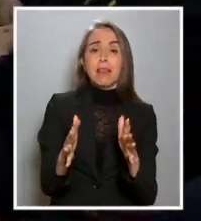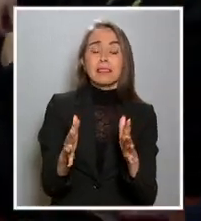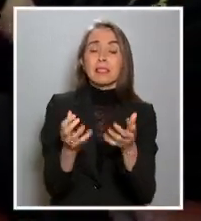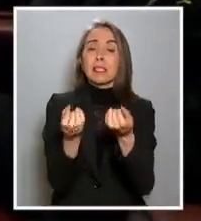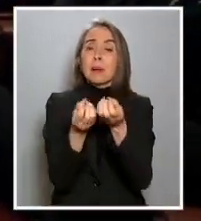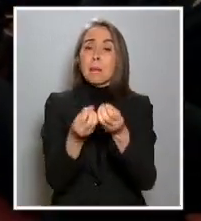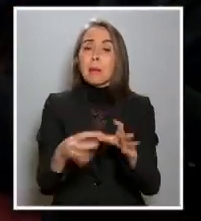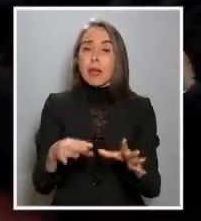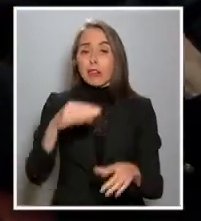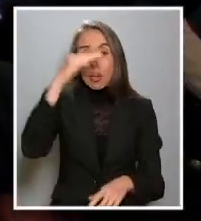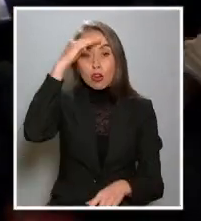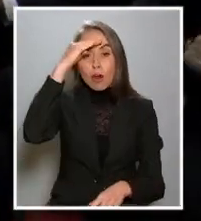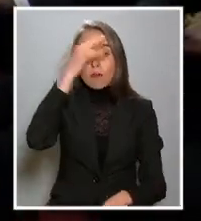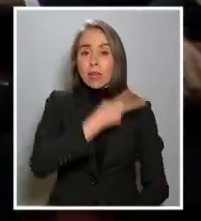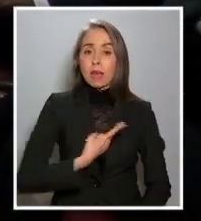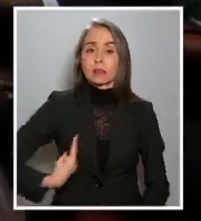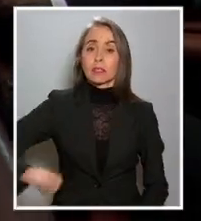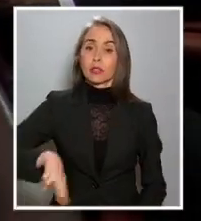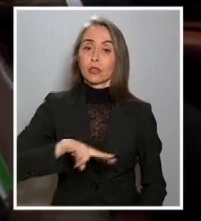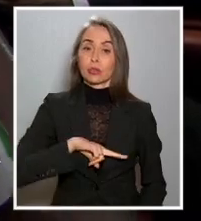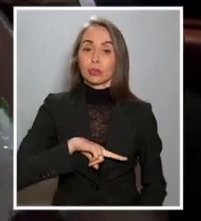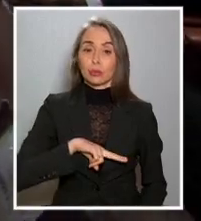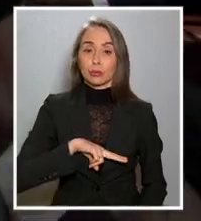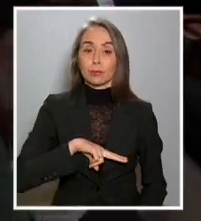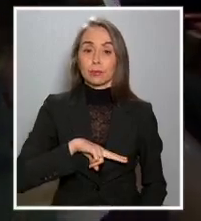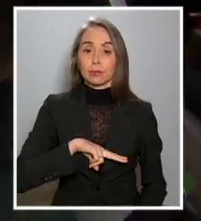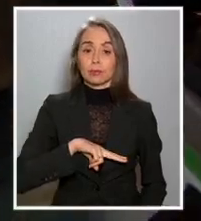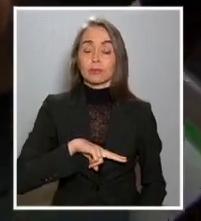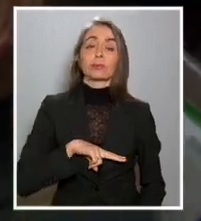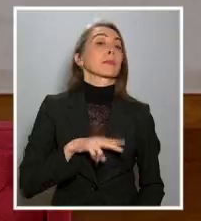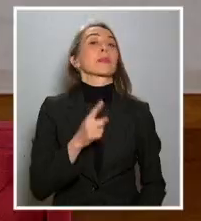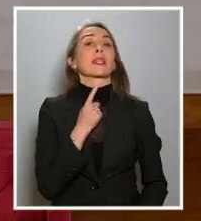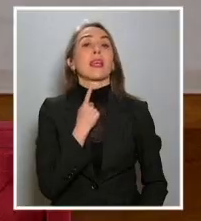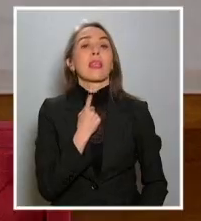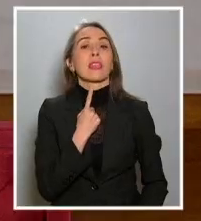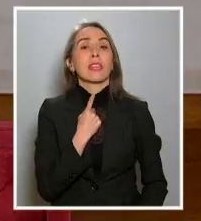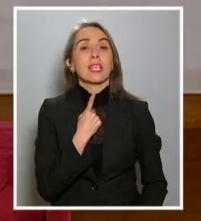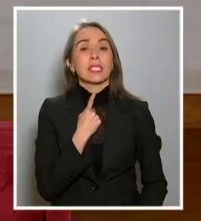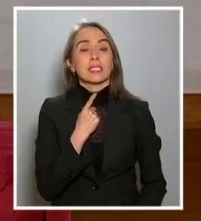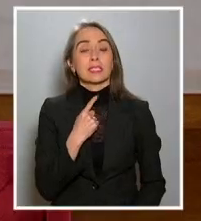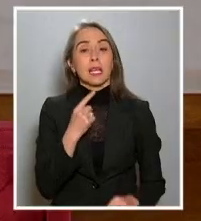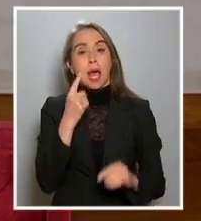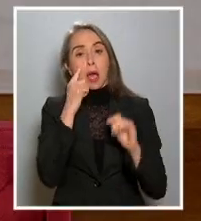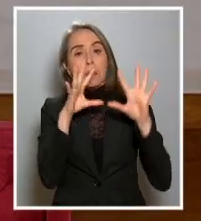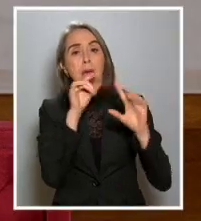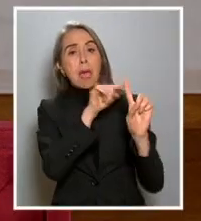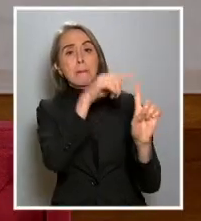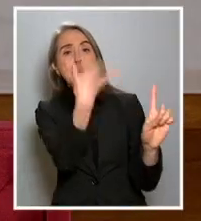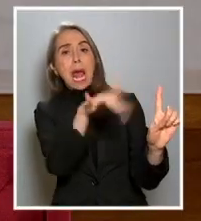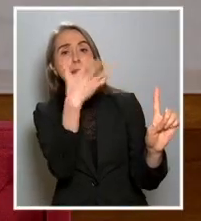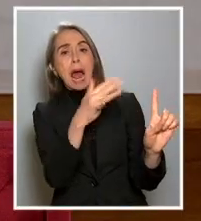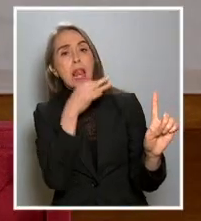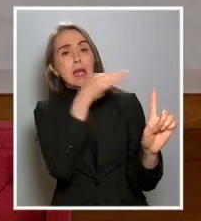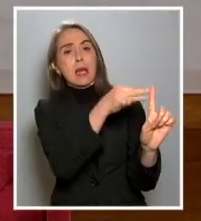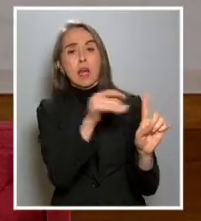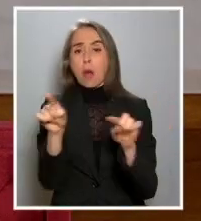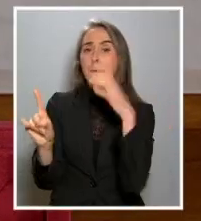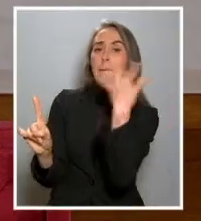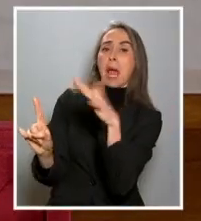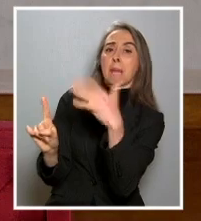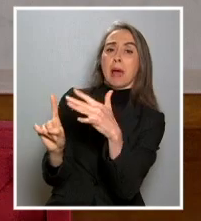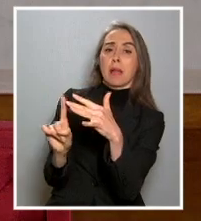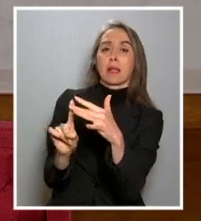perdido la confianza en nosotros. El deseo de destacar nuestros defectos pareciera superar